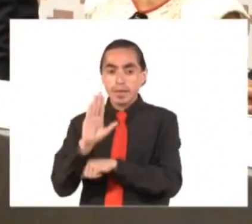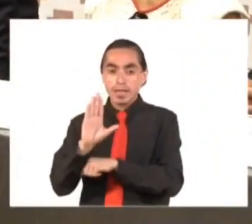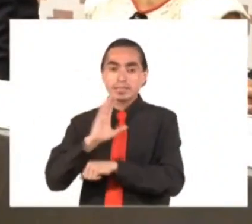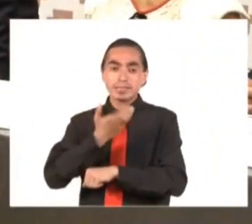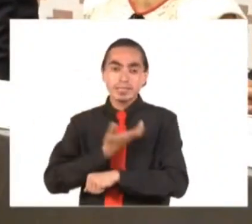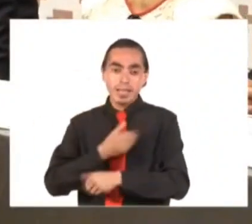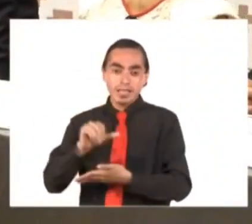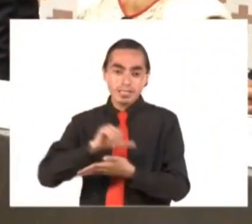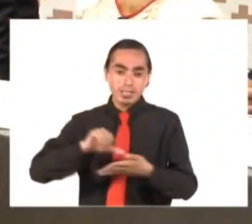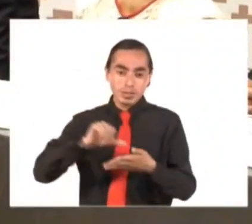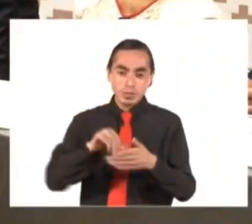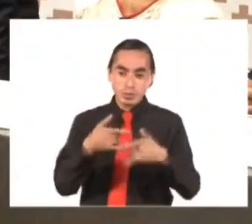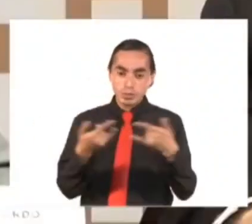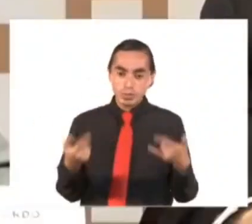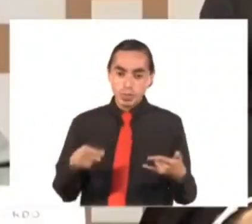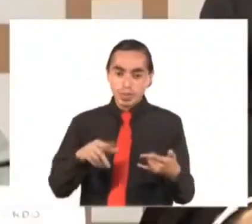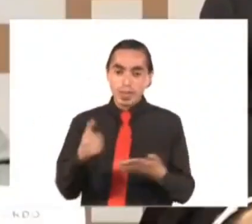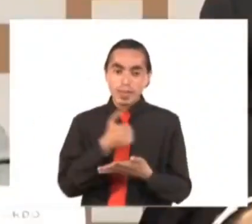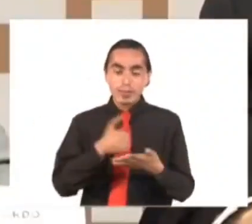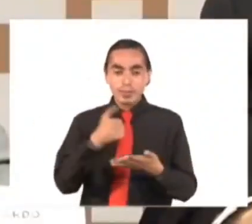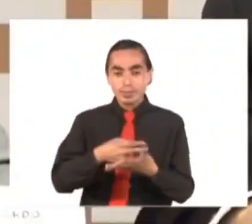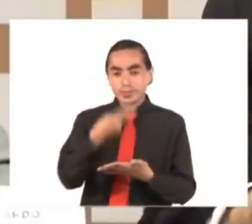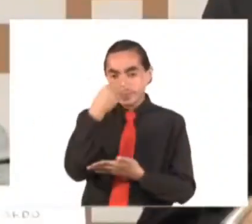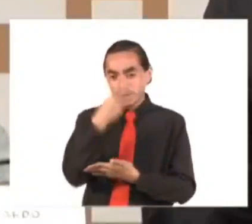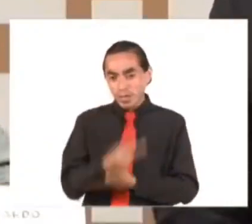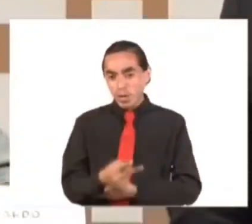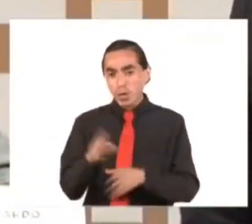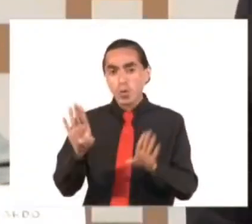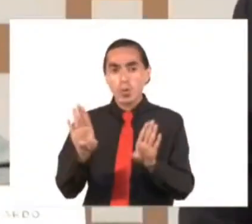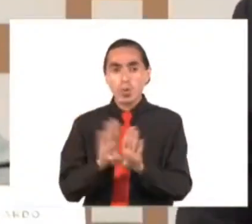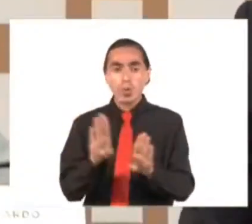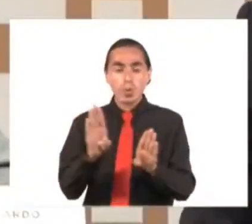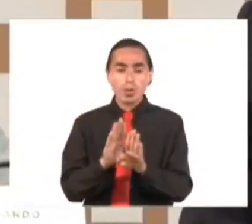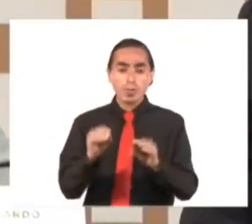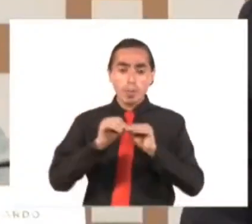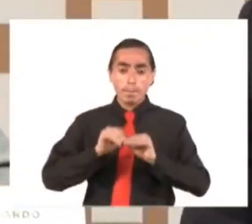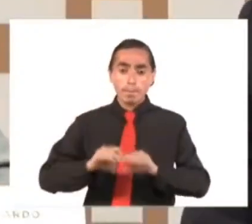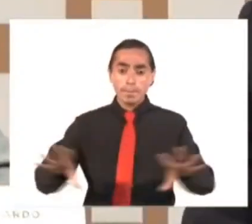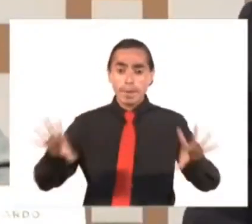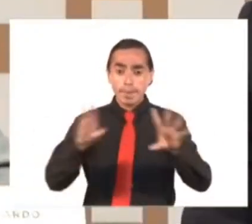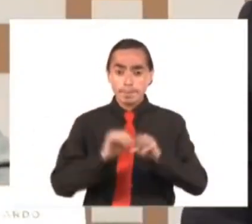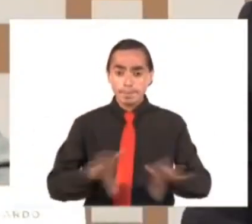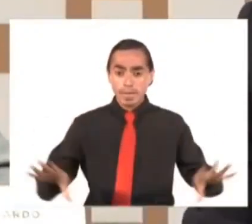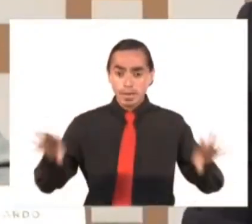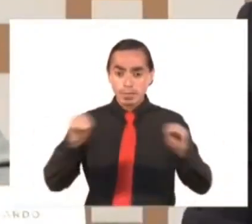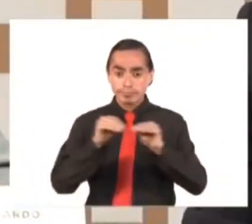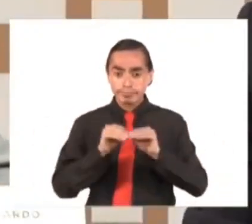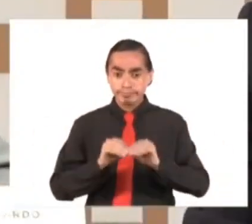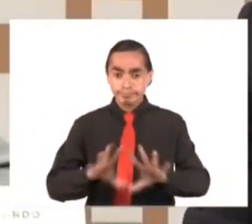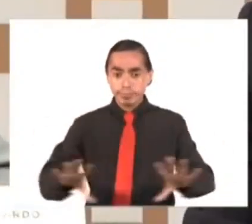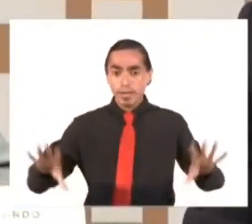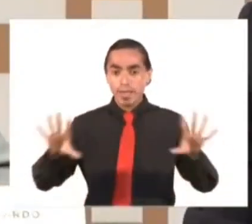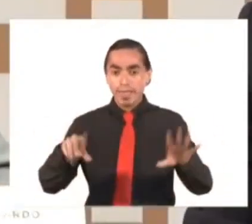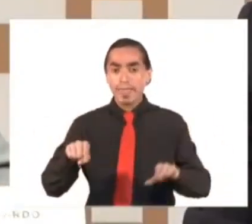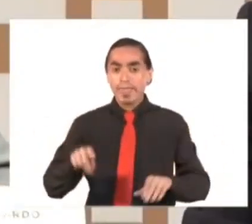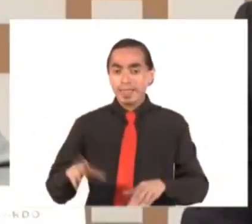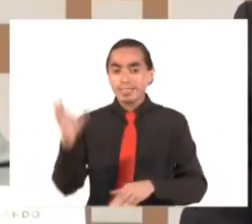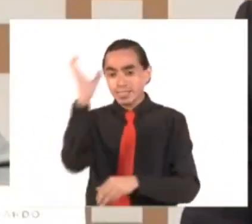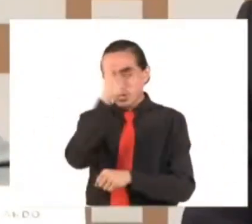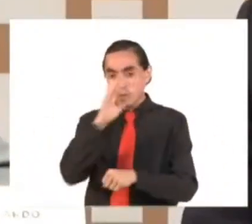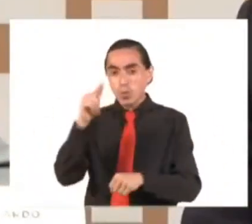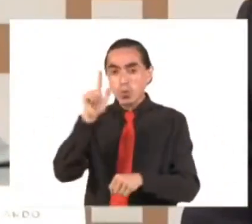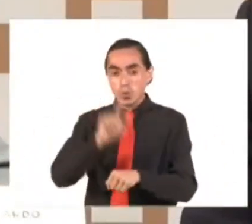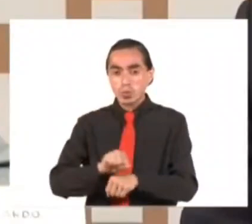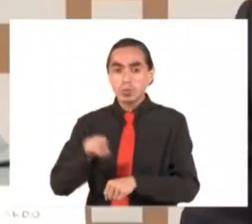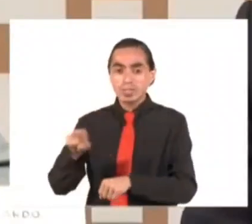la Ciudad de México a través de mecanismos de difusión de la grandeza cultural